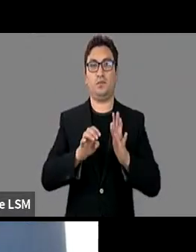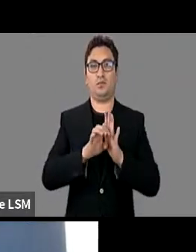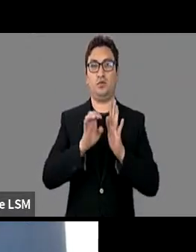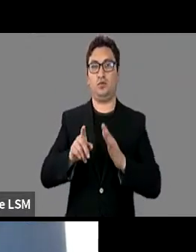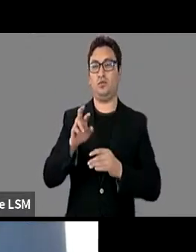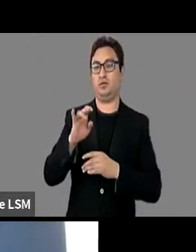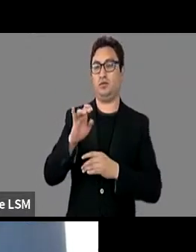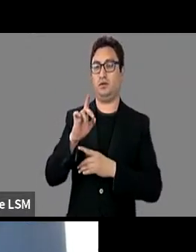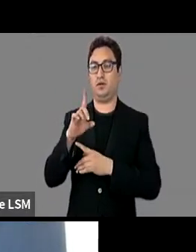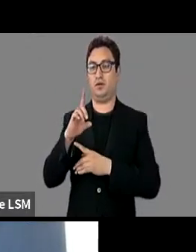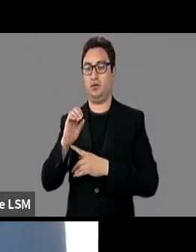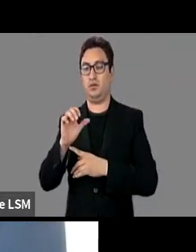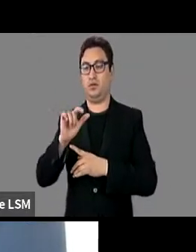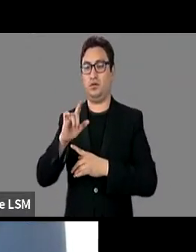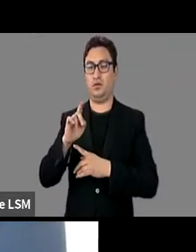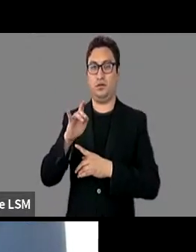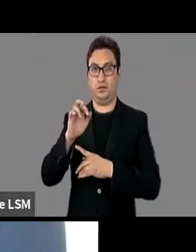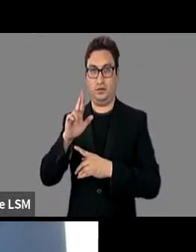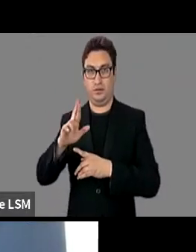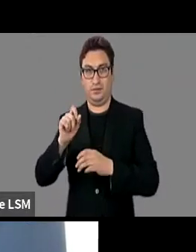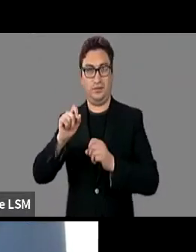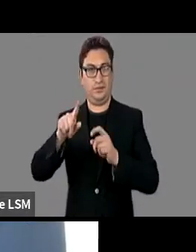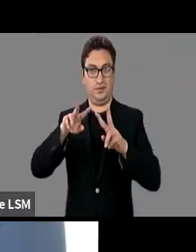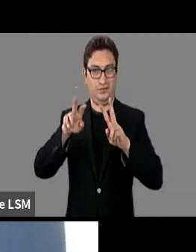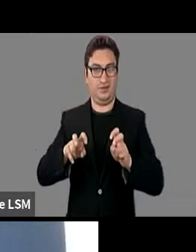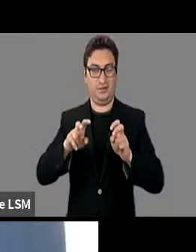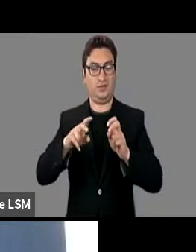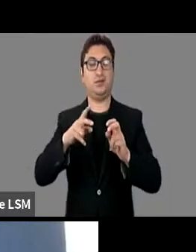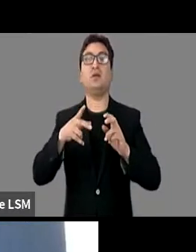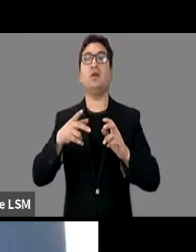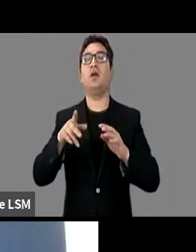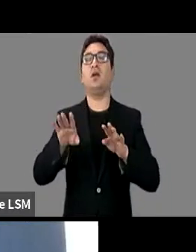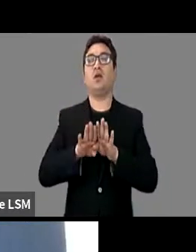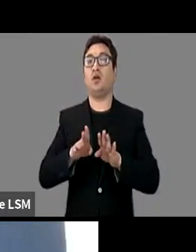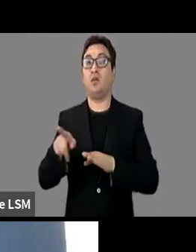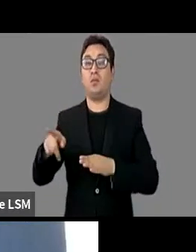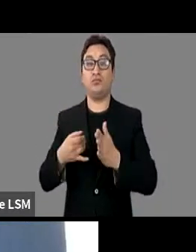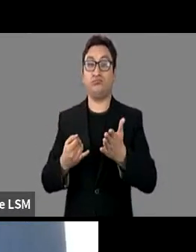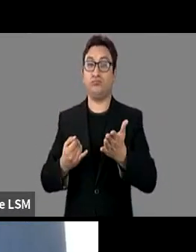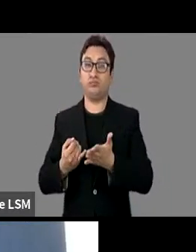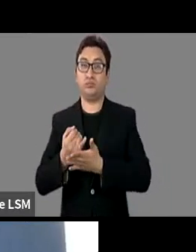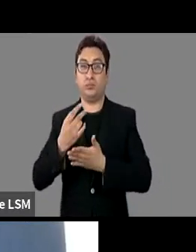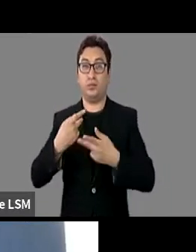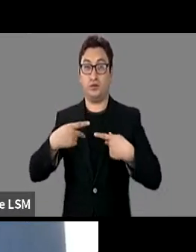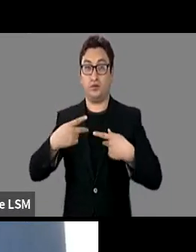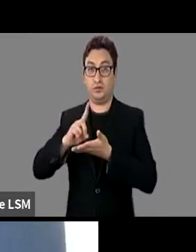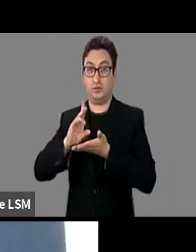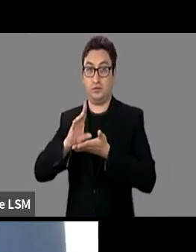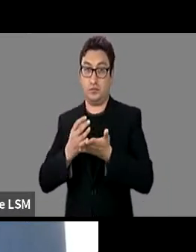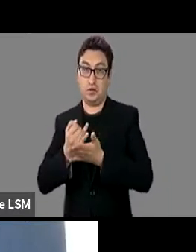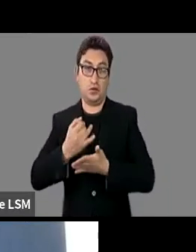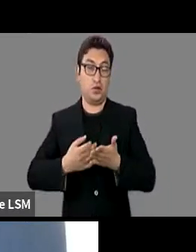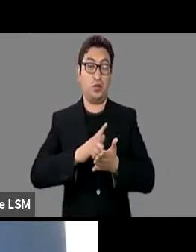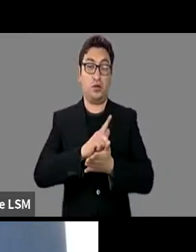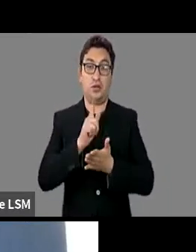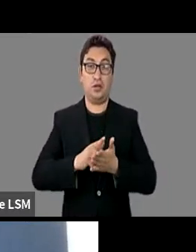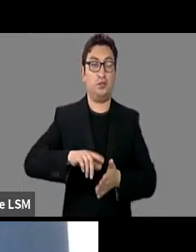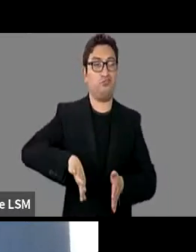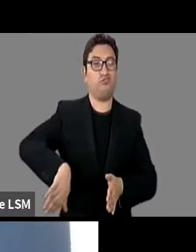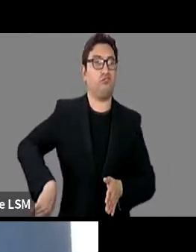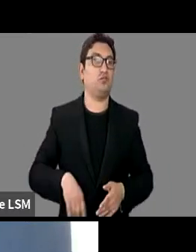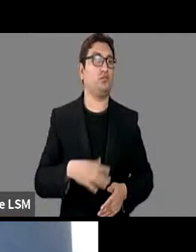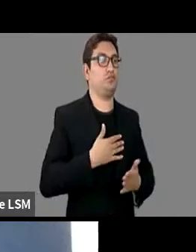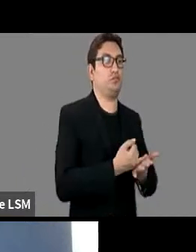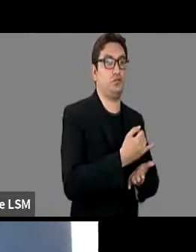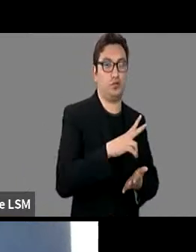civil, trabajamos mucho con el juez como para entender qué necesitaba y cómo apoyarlo en ese sentido. Entonces